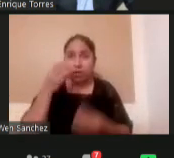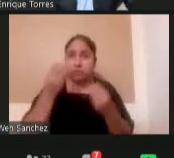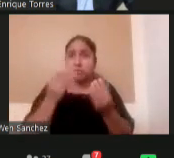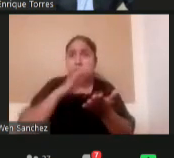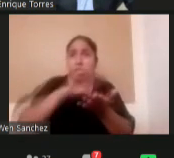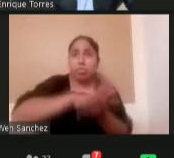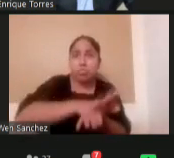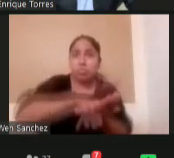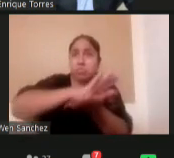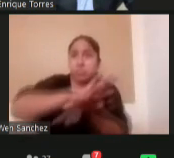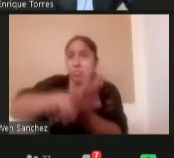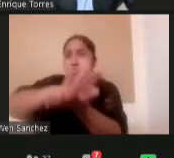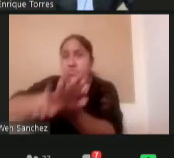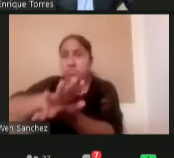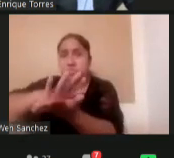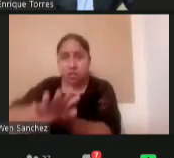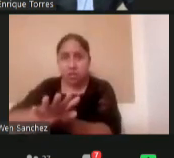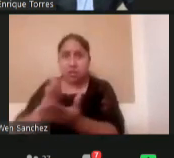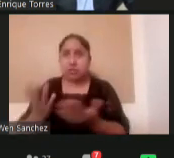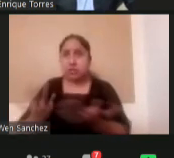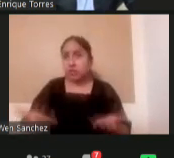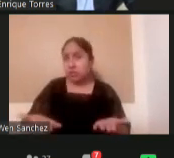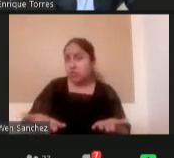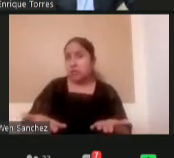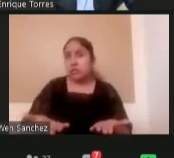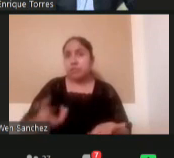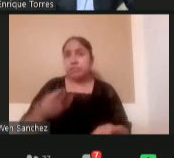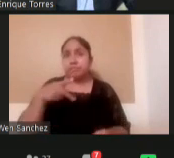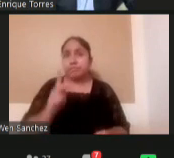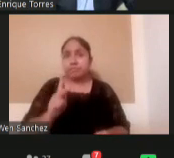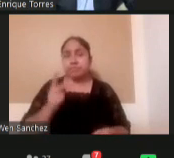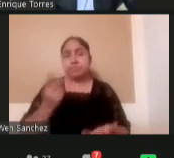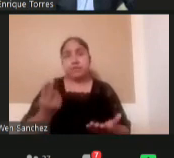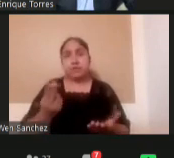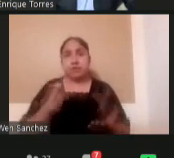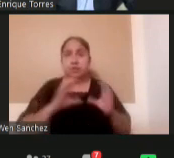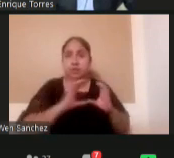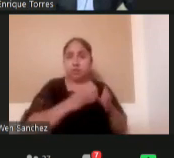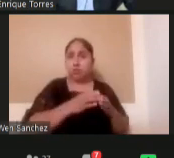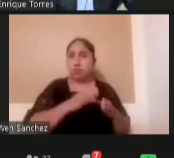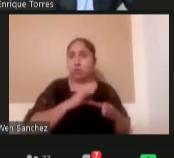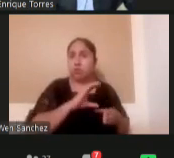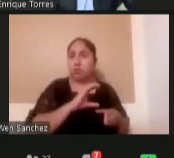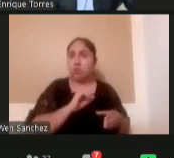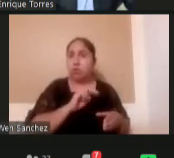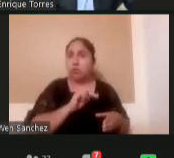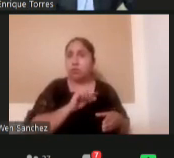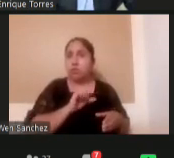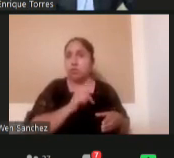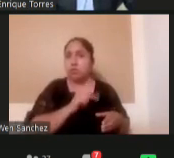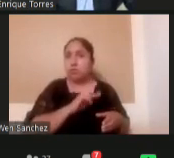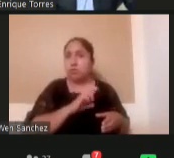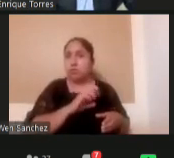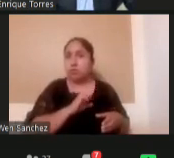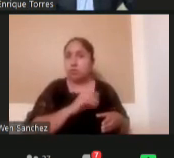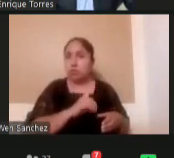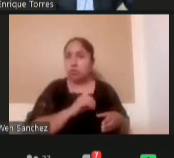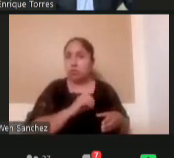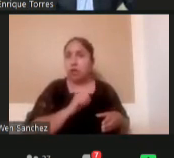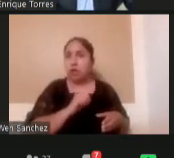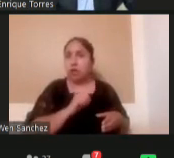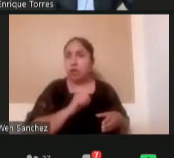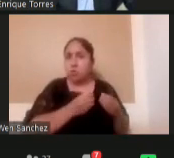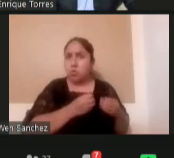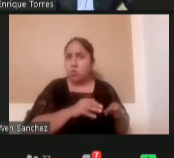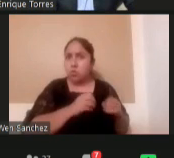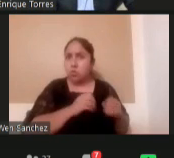los que se encargan de poder atender todas estas quejas de los ciudadanos, de los funcionarios públicos y obviamente